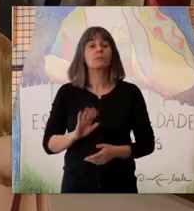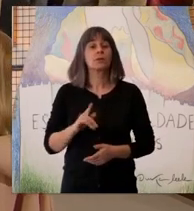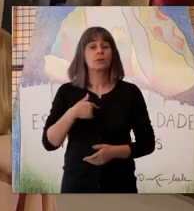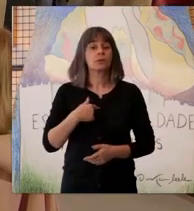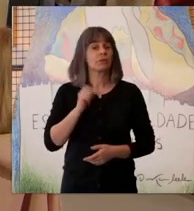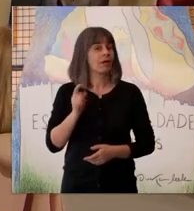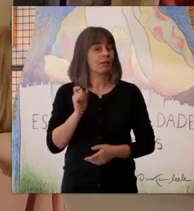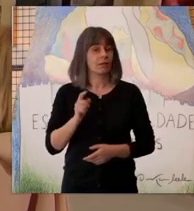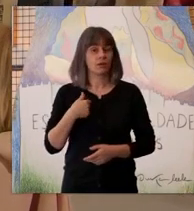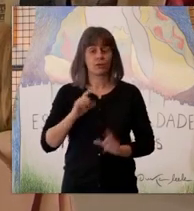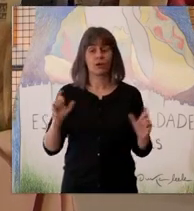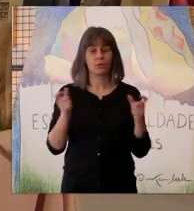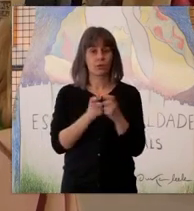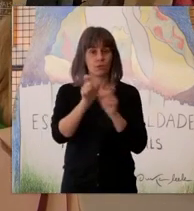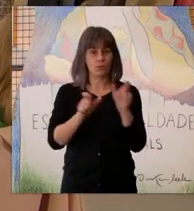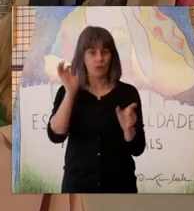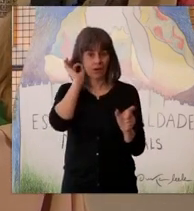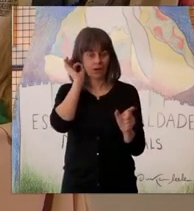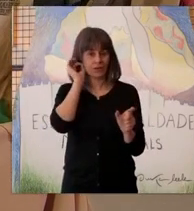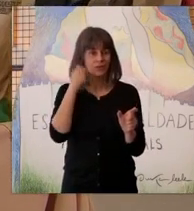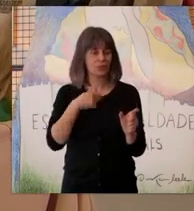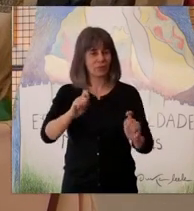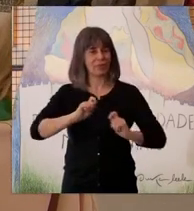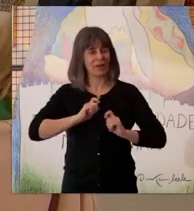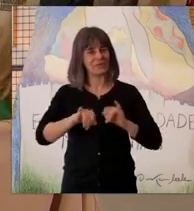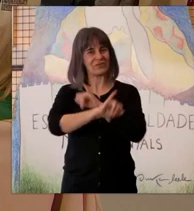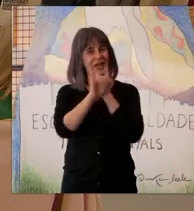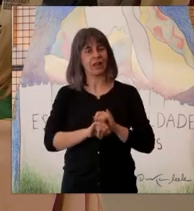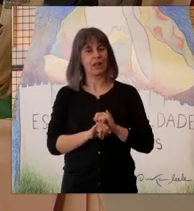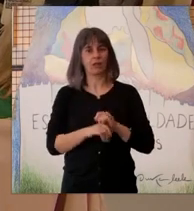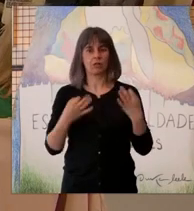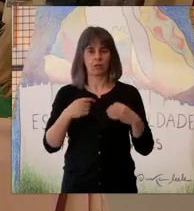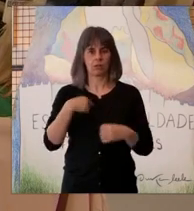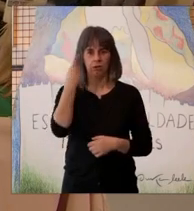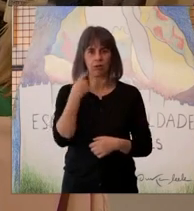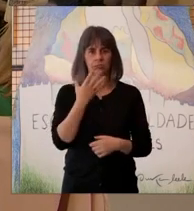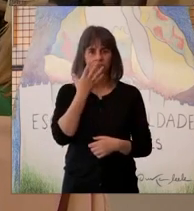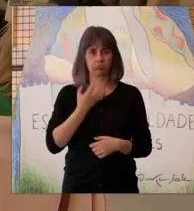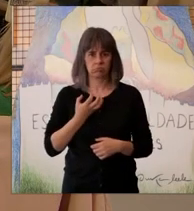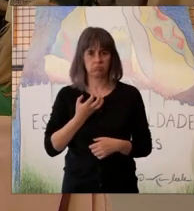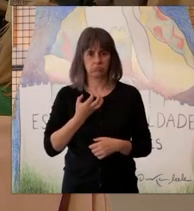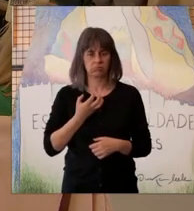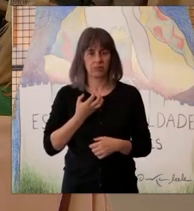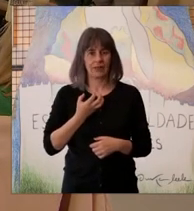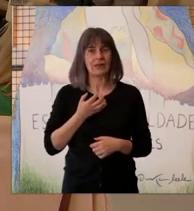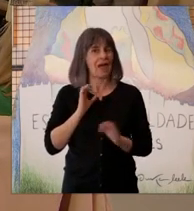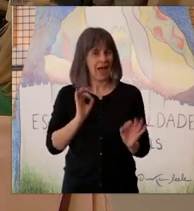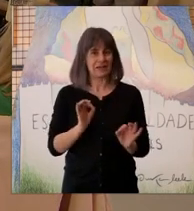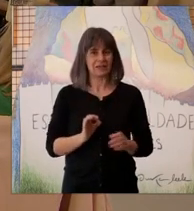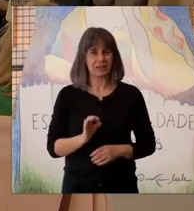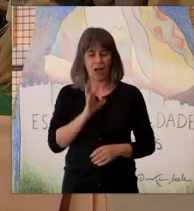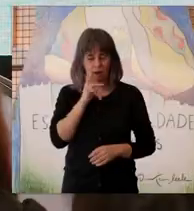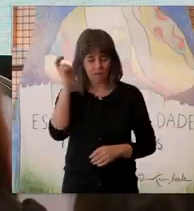con mujeres yo de repente soy un poco feliz que normalmente tengo una cara de mustia Pero es verdad Pero